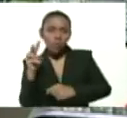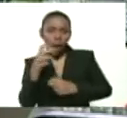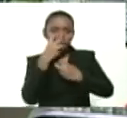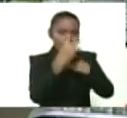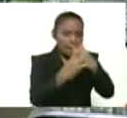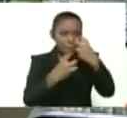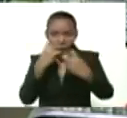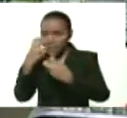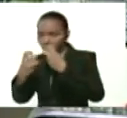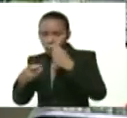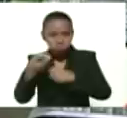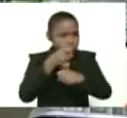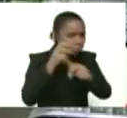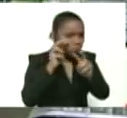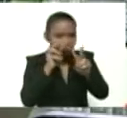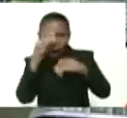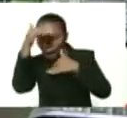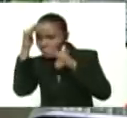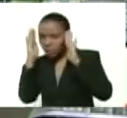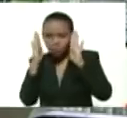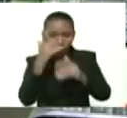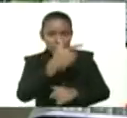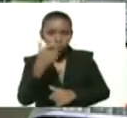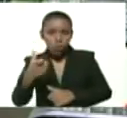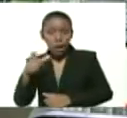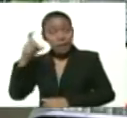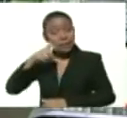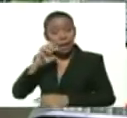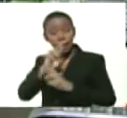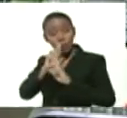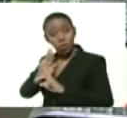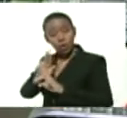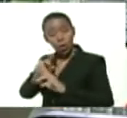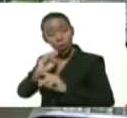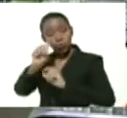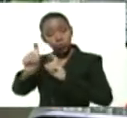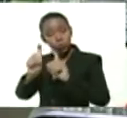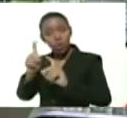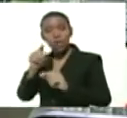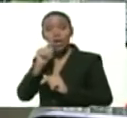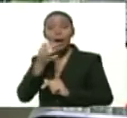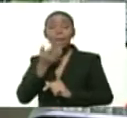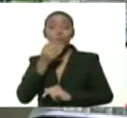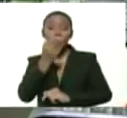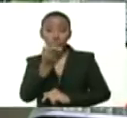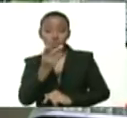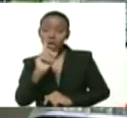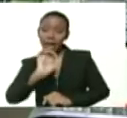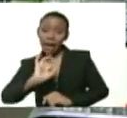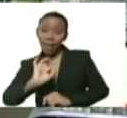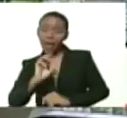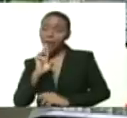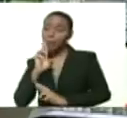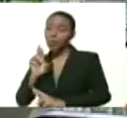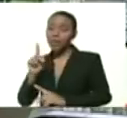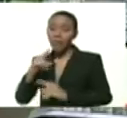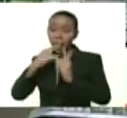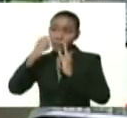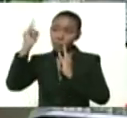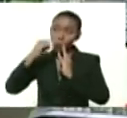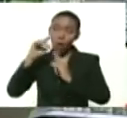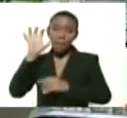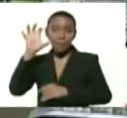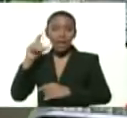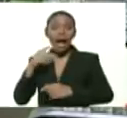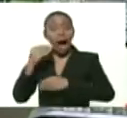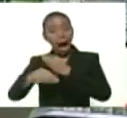explorando, atendiendo lo que las personas respondieron en las encuestas. Si usted todavía no ha contestado la encuesta de la Plataforma Patria,